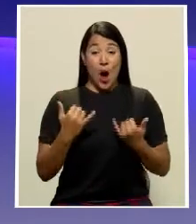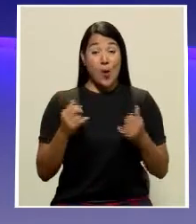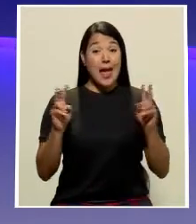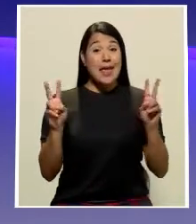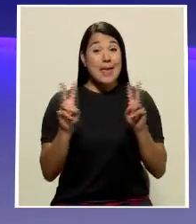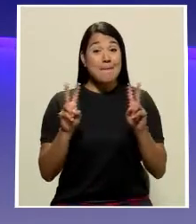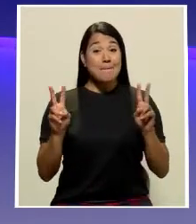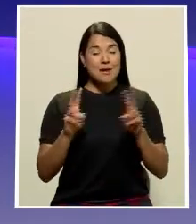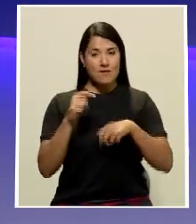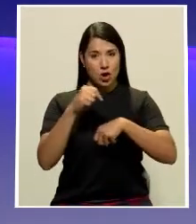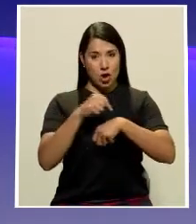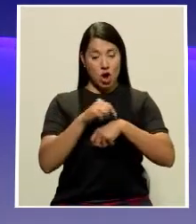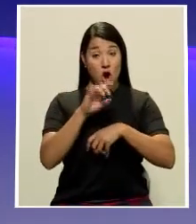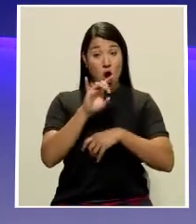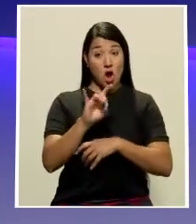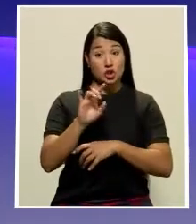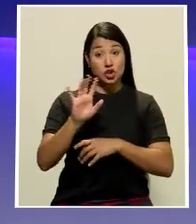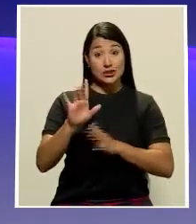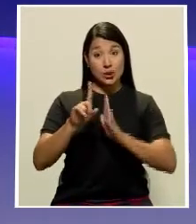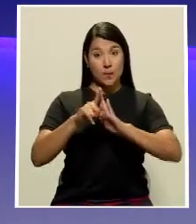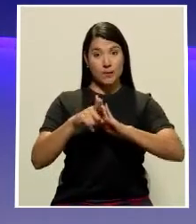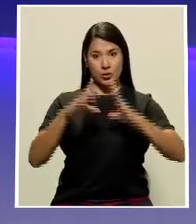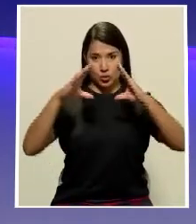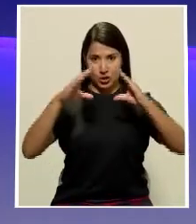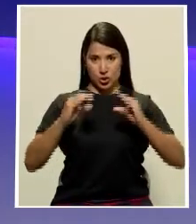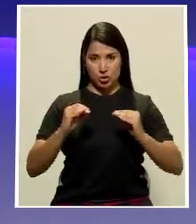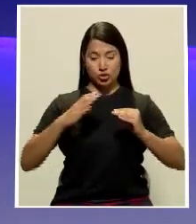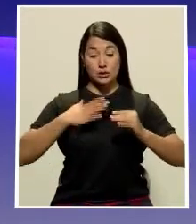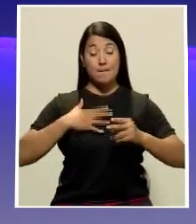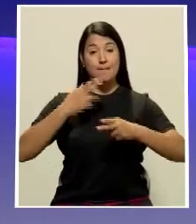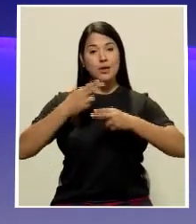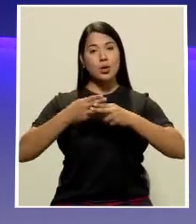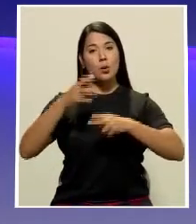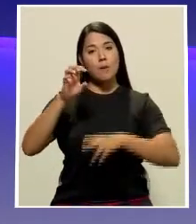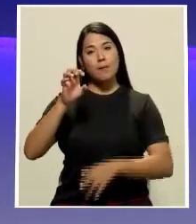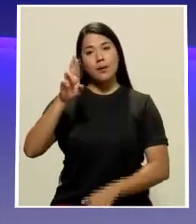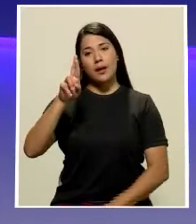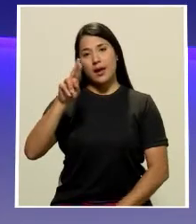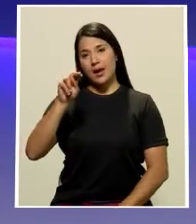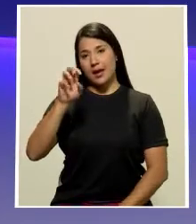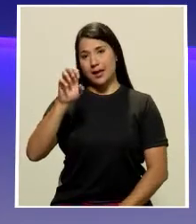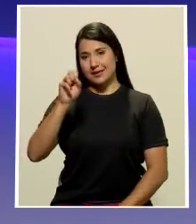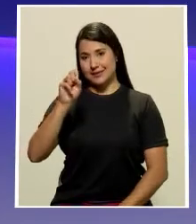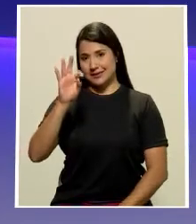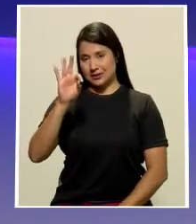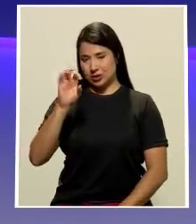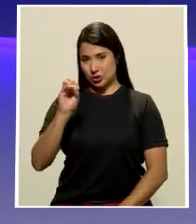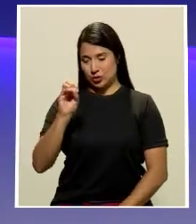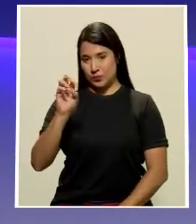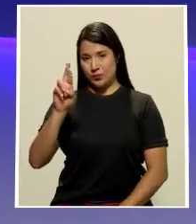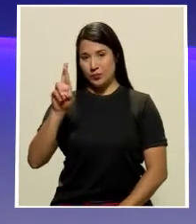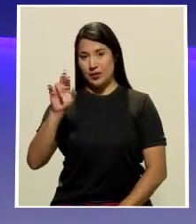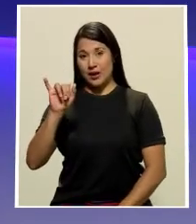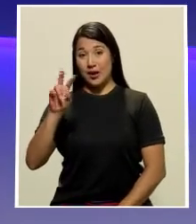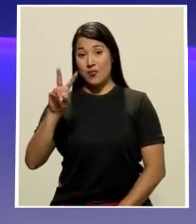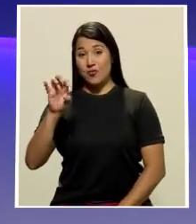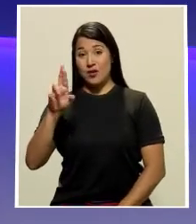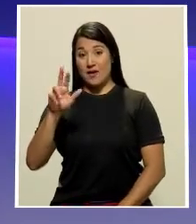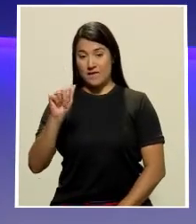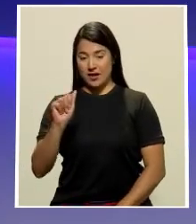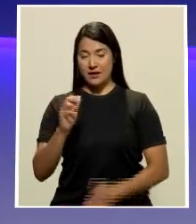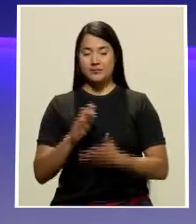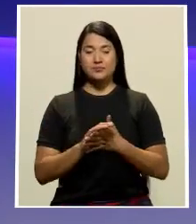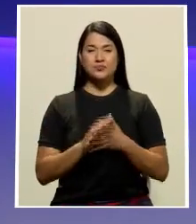las 8:05 de la noche, soy Ernesto Rivera. Una de las cosas que la pandemia